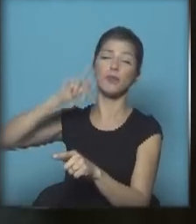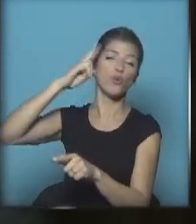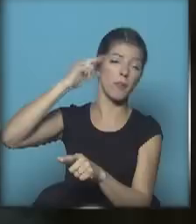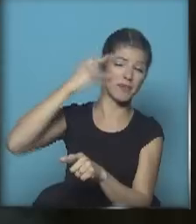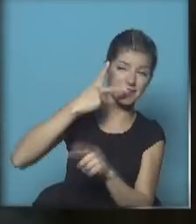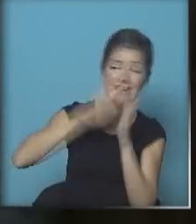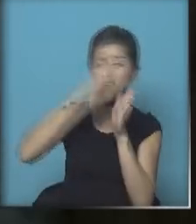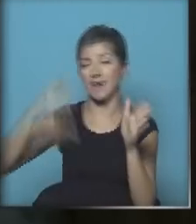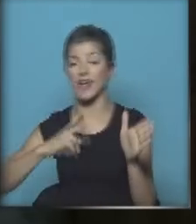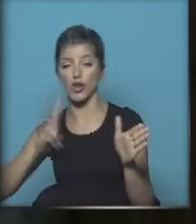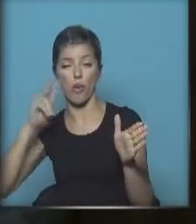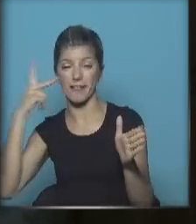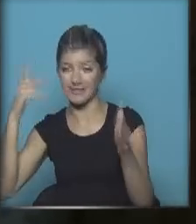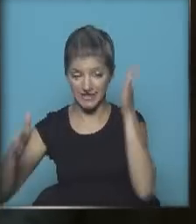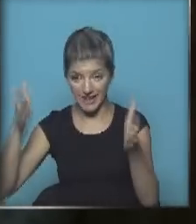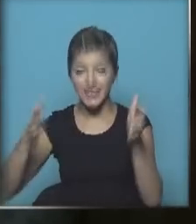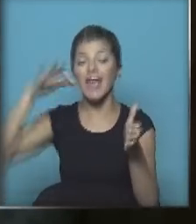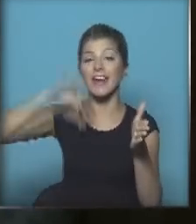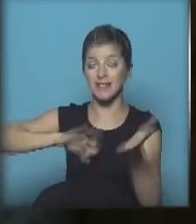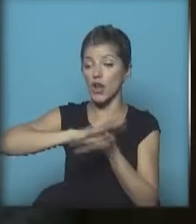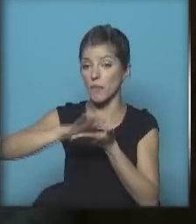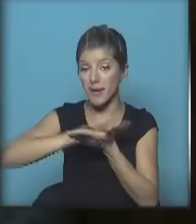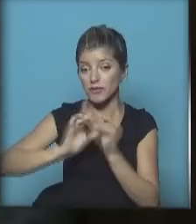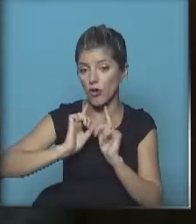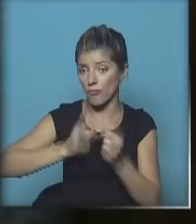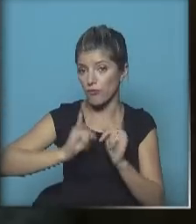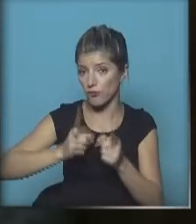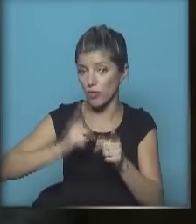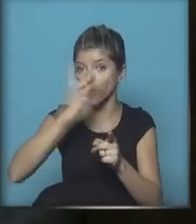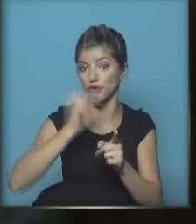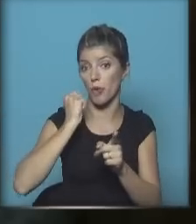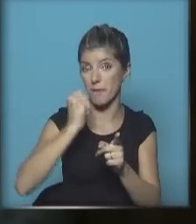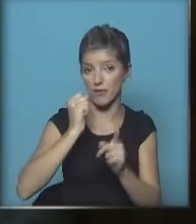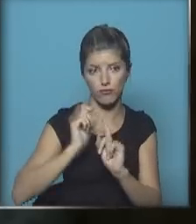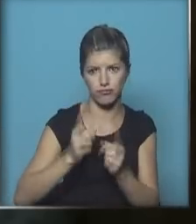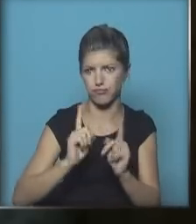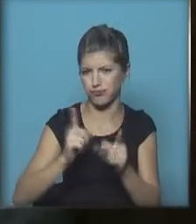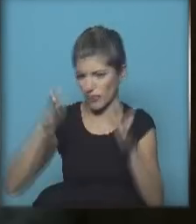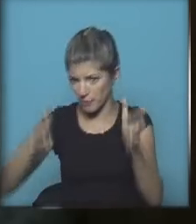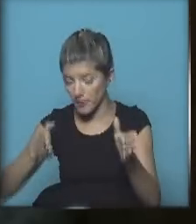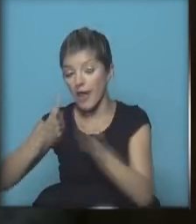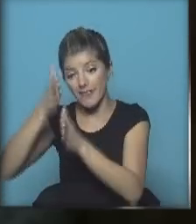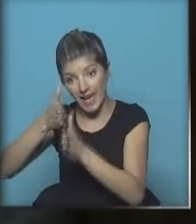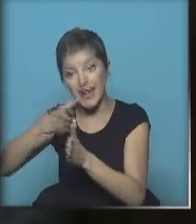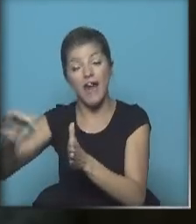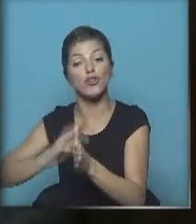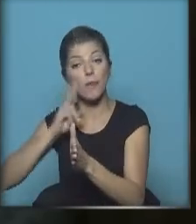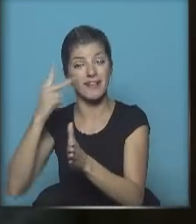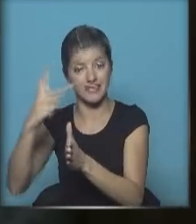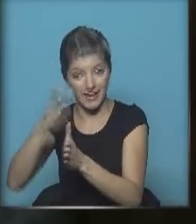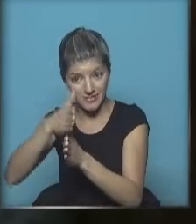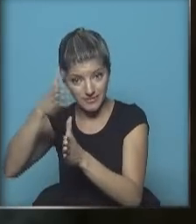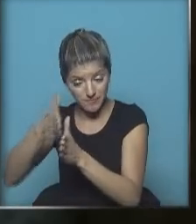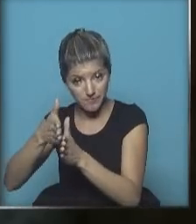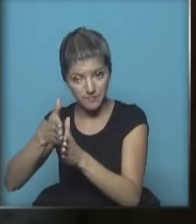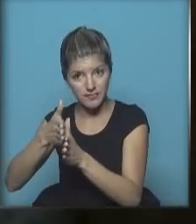el 2003, donde el salario mínimo vital y móvil se ubicó en 200 pesos. 10 años desde el 93 hasta el